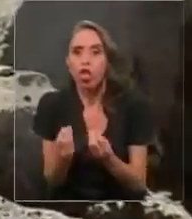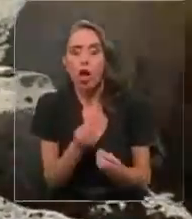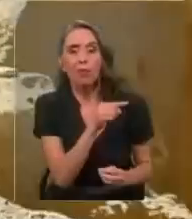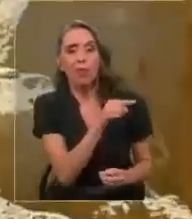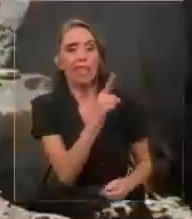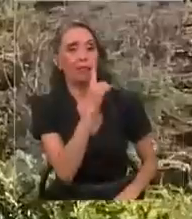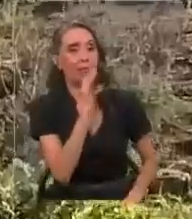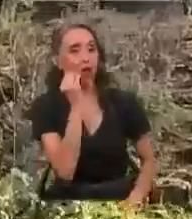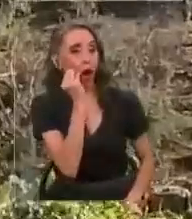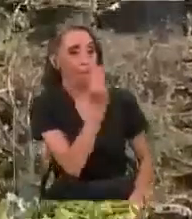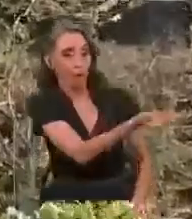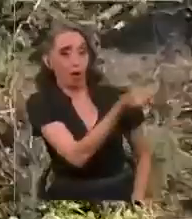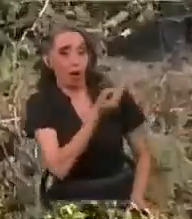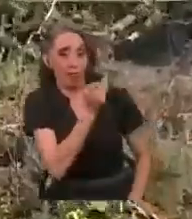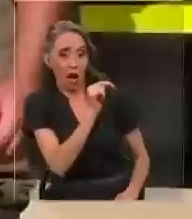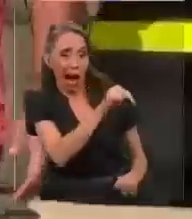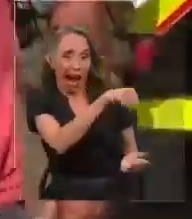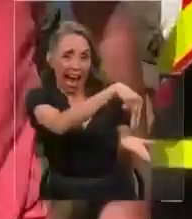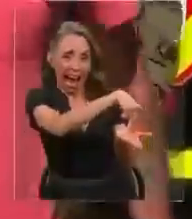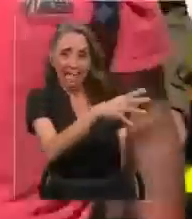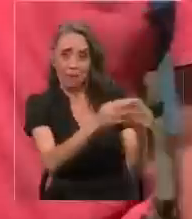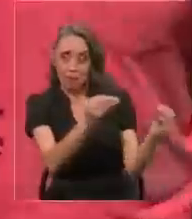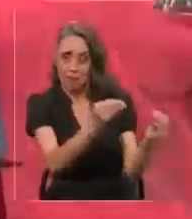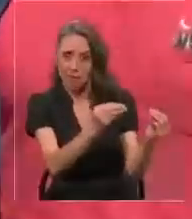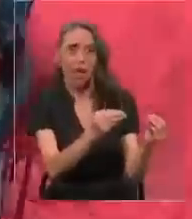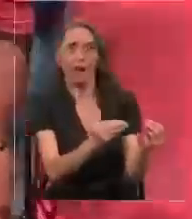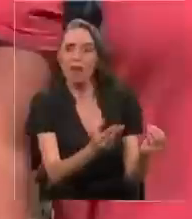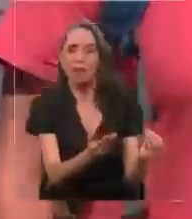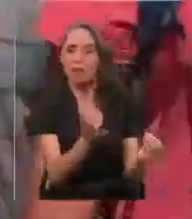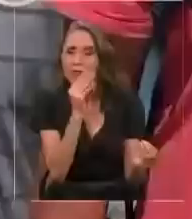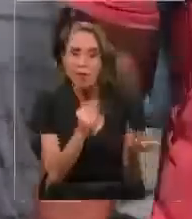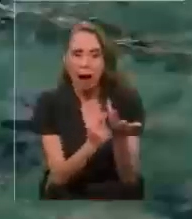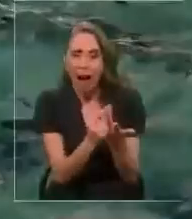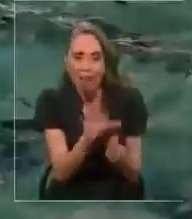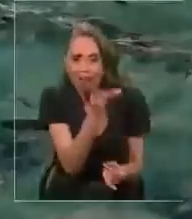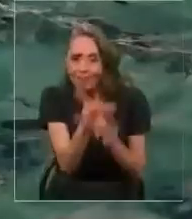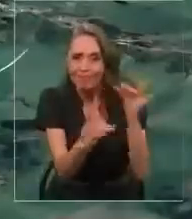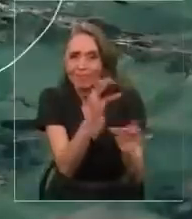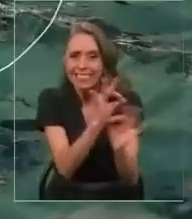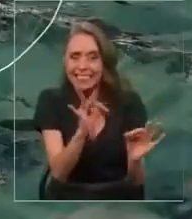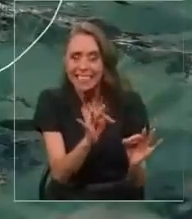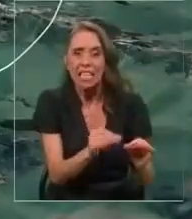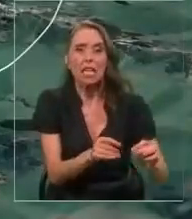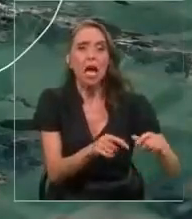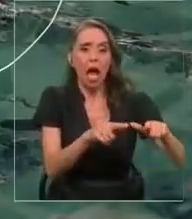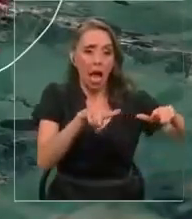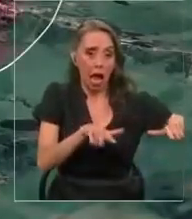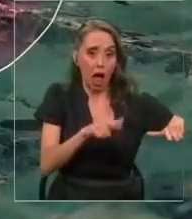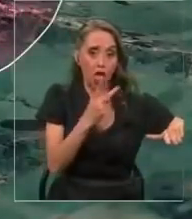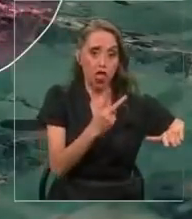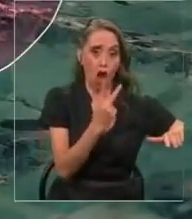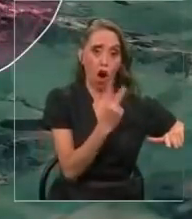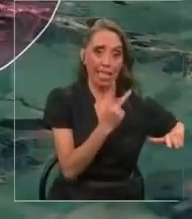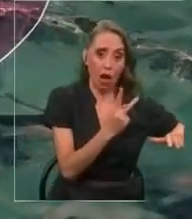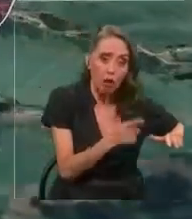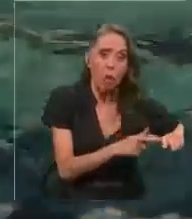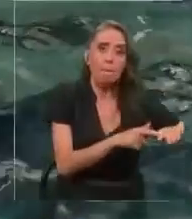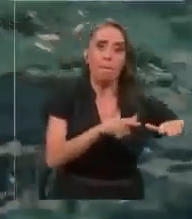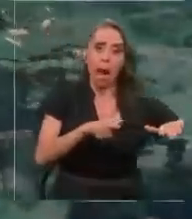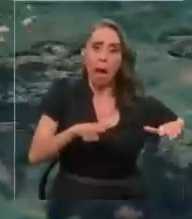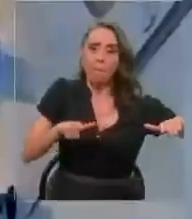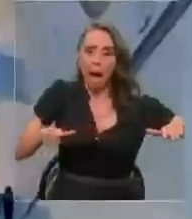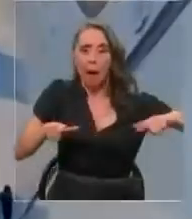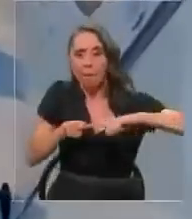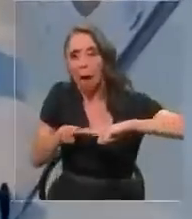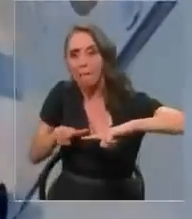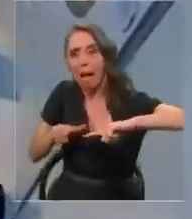relato inicial que había hecho su tío Jorge Eduardo Escobar, por lo que los kilómetros por recorrer se fueron